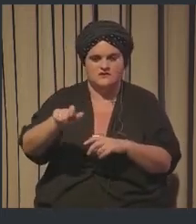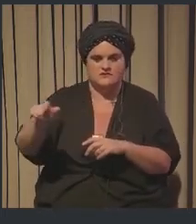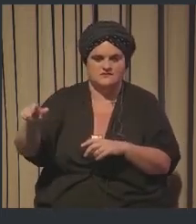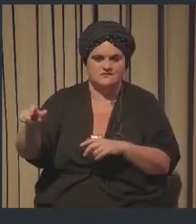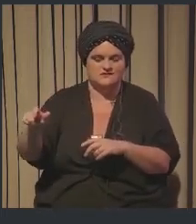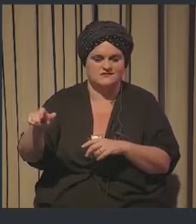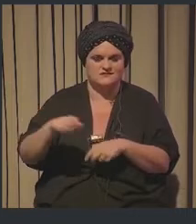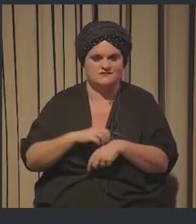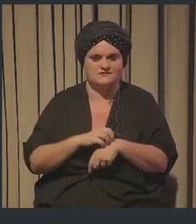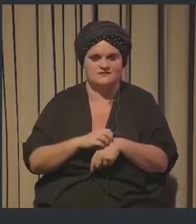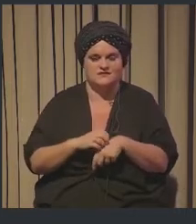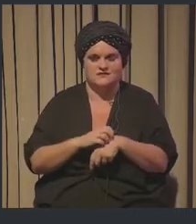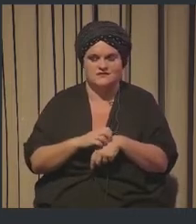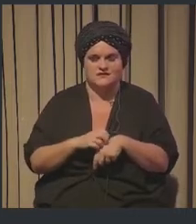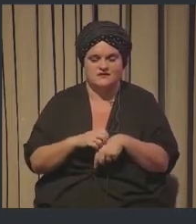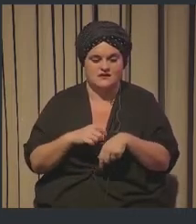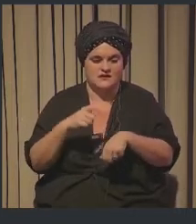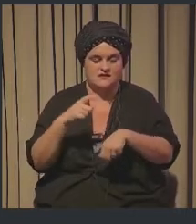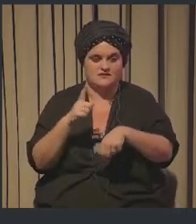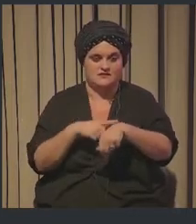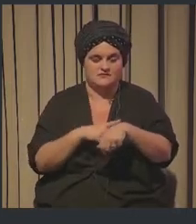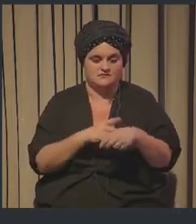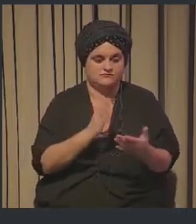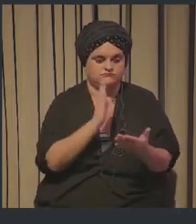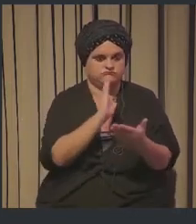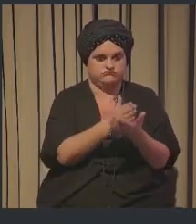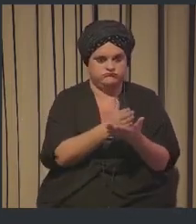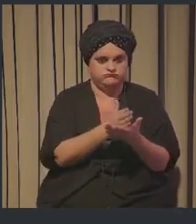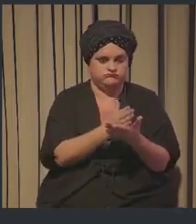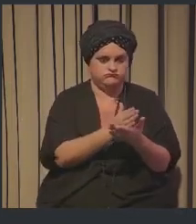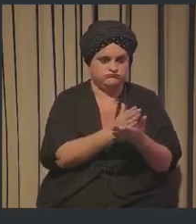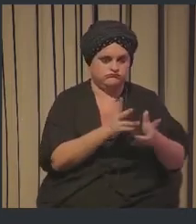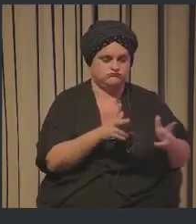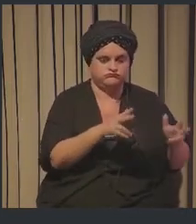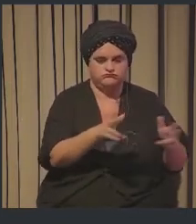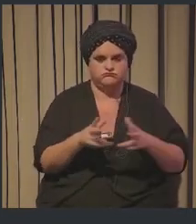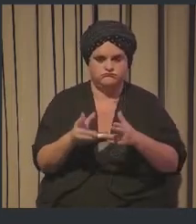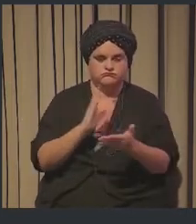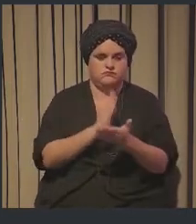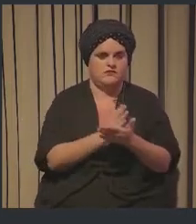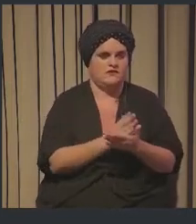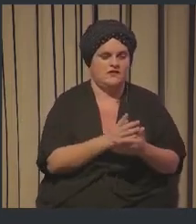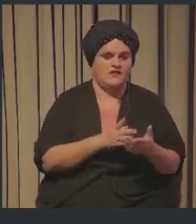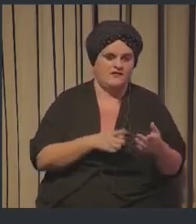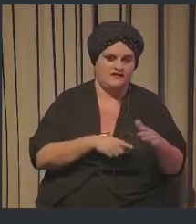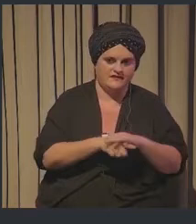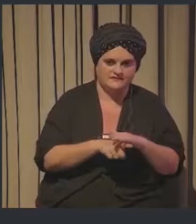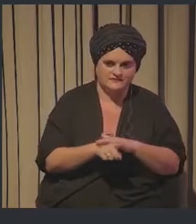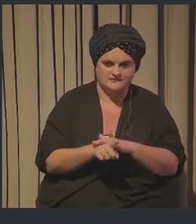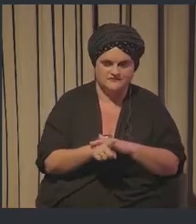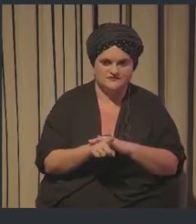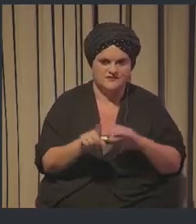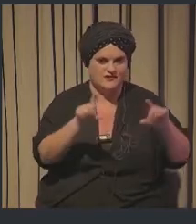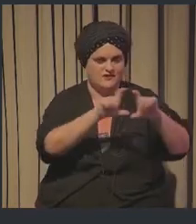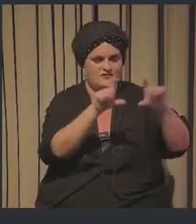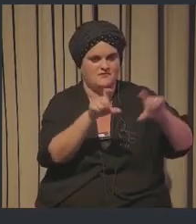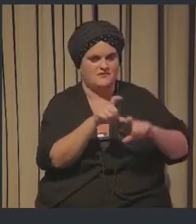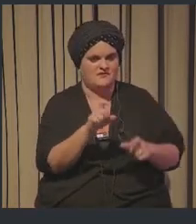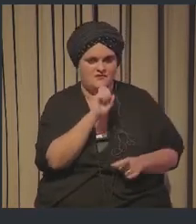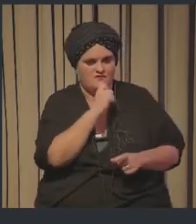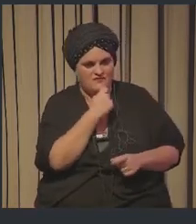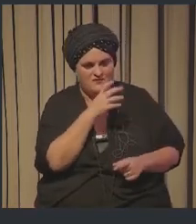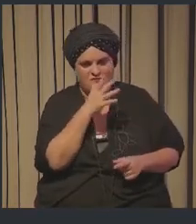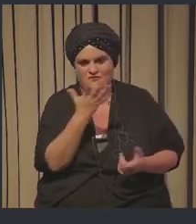le encanta el tiempo intermedio, bueno, a los gestores de las compañías lo odian porque es ineficiente,